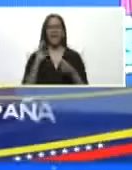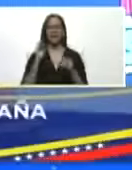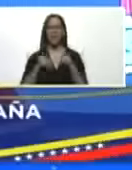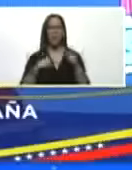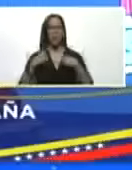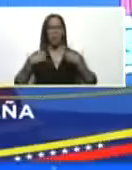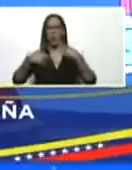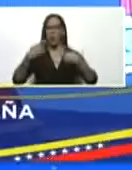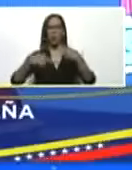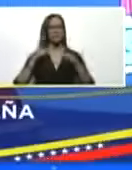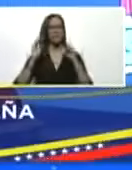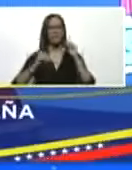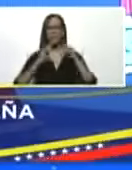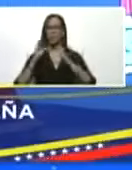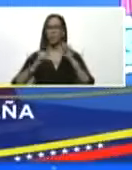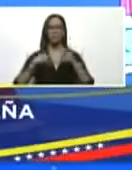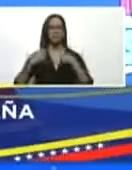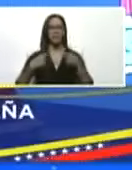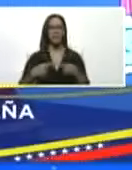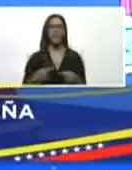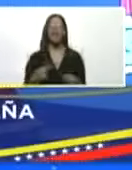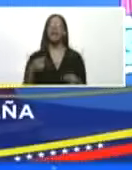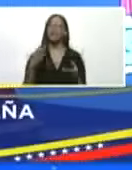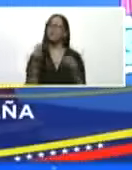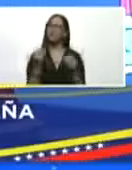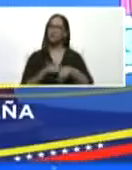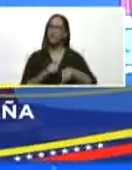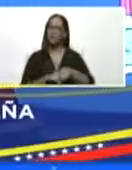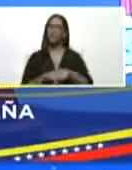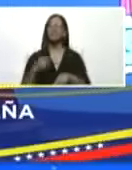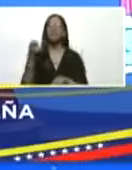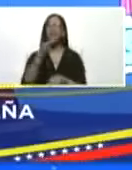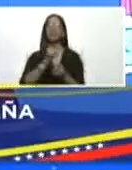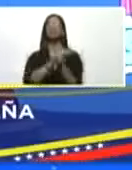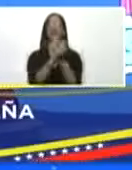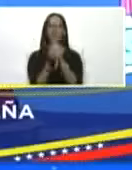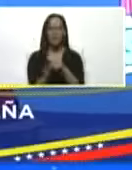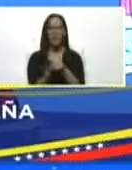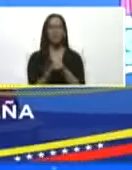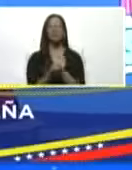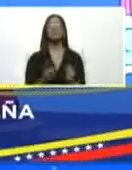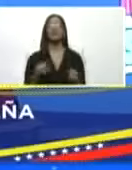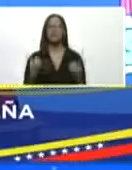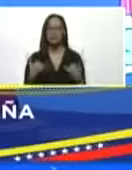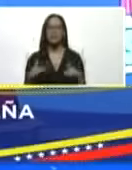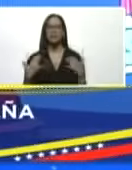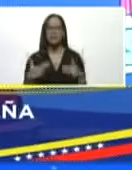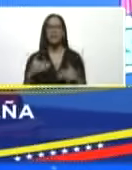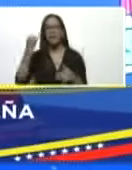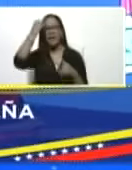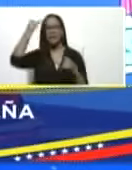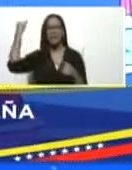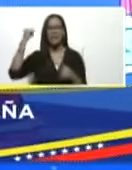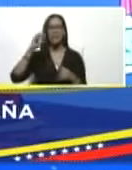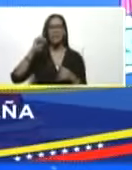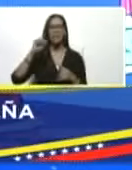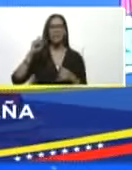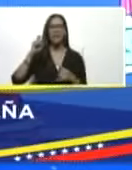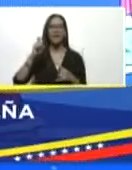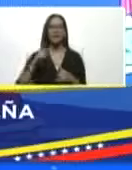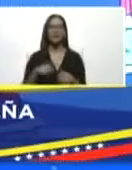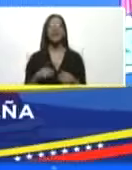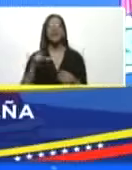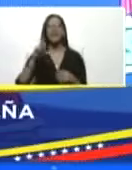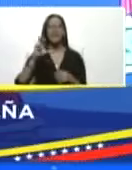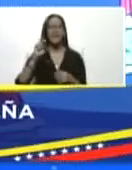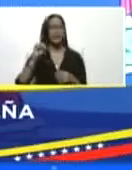mucho tiempo. De lo que se trata es de transformarlo, y vaya que las ideas de Marx, Engels y Lenin transformaron el mundo. Váyale